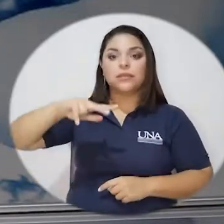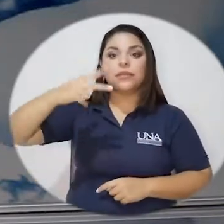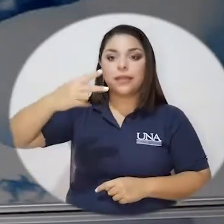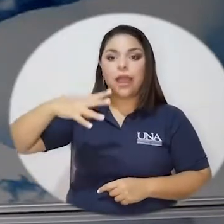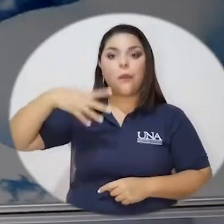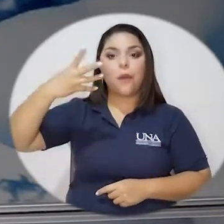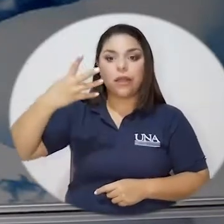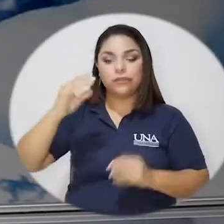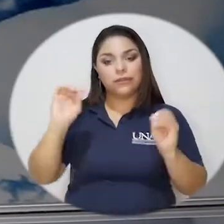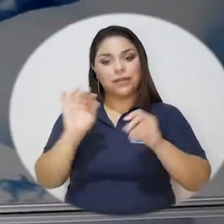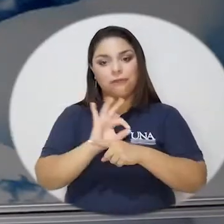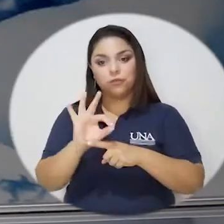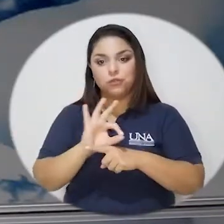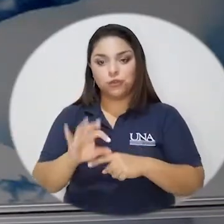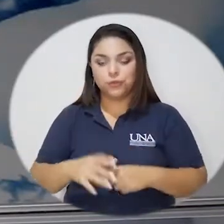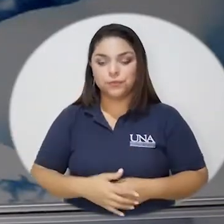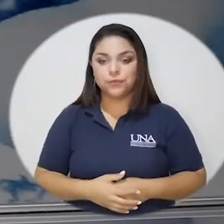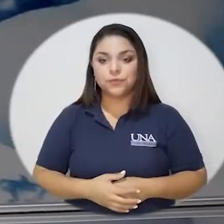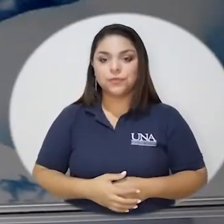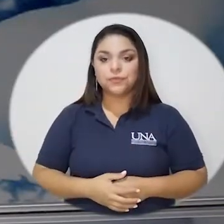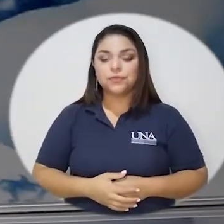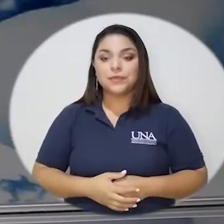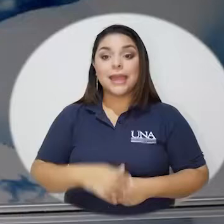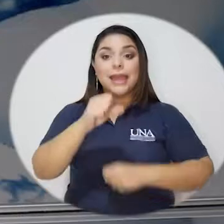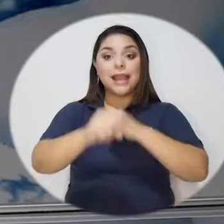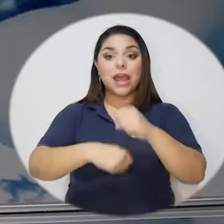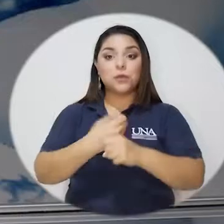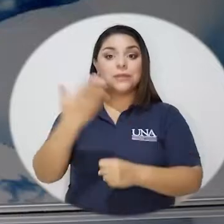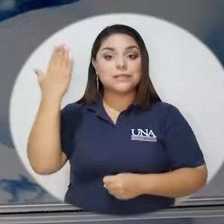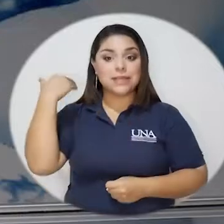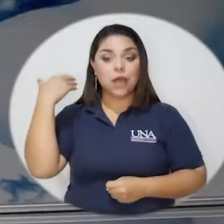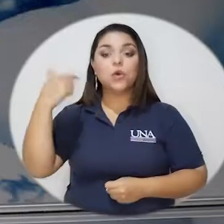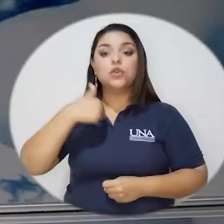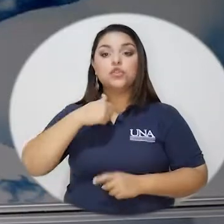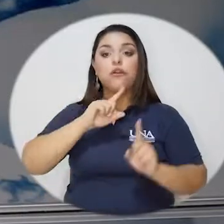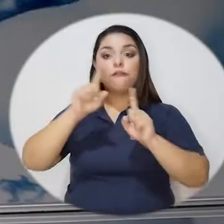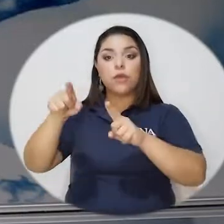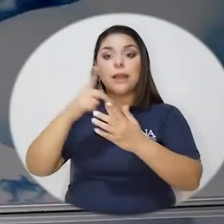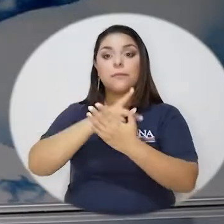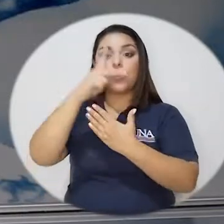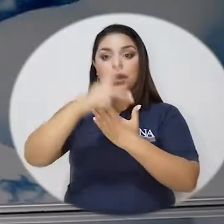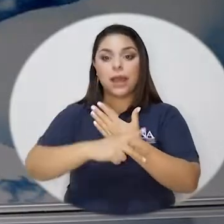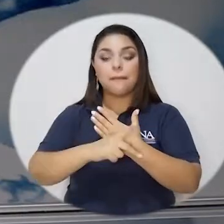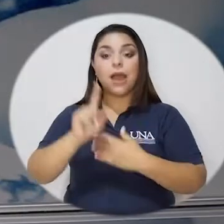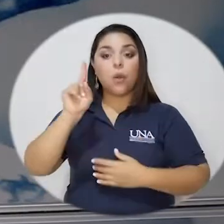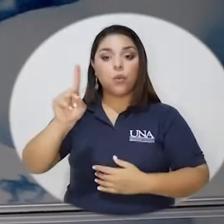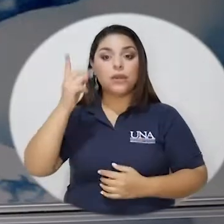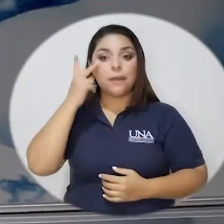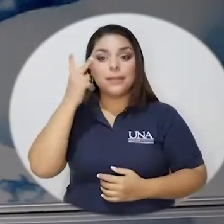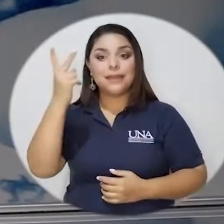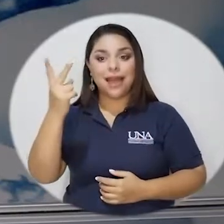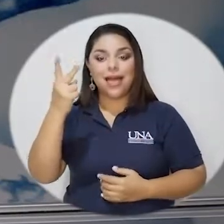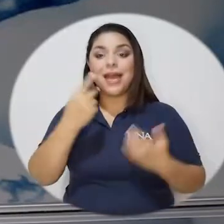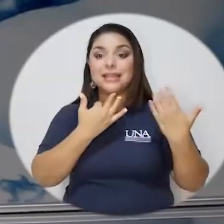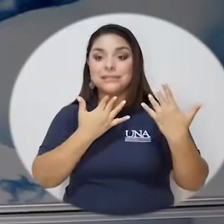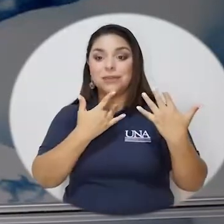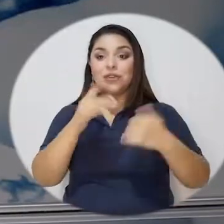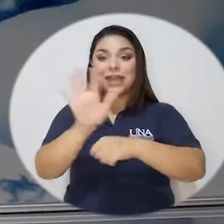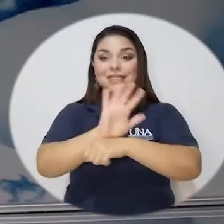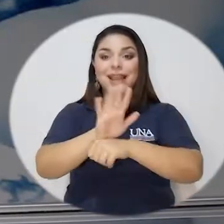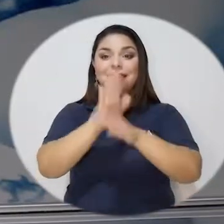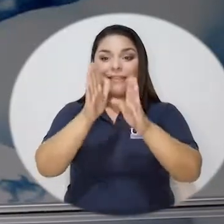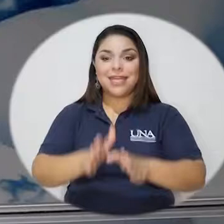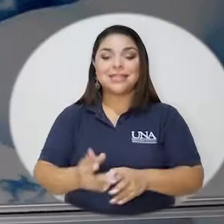y la cuarta. En algún momento, el año pasado, yo estuve en el programa Una Mirada, que espero que